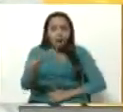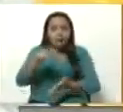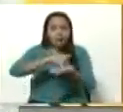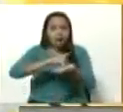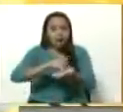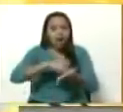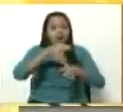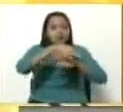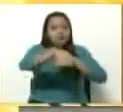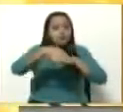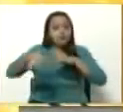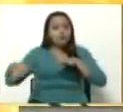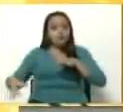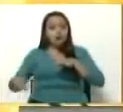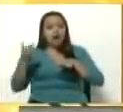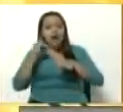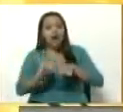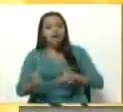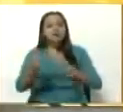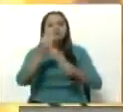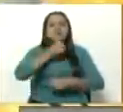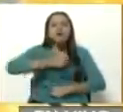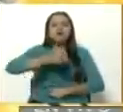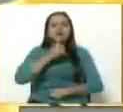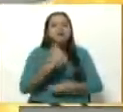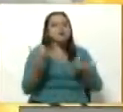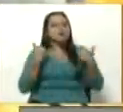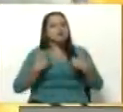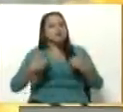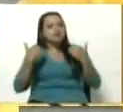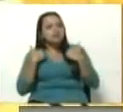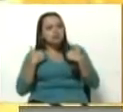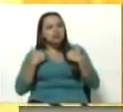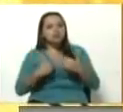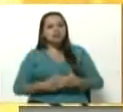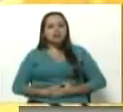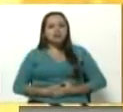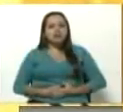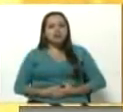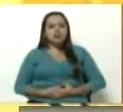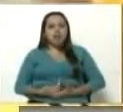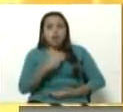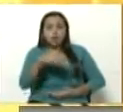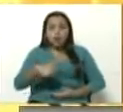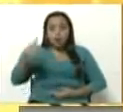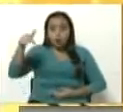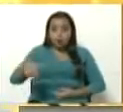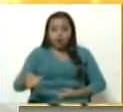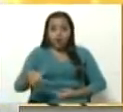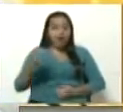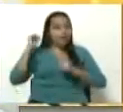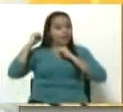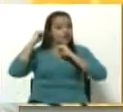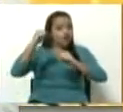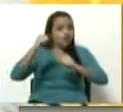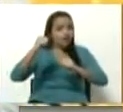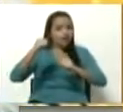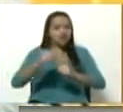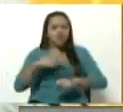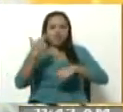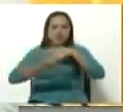cada municipio ha venido resistiendo. Y producto de ello estamos nosotros hoy de victoria,